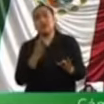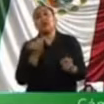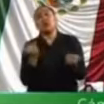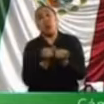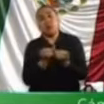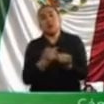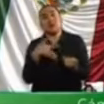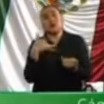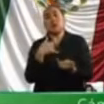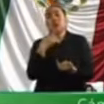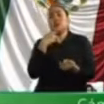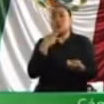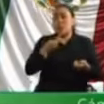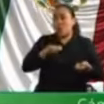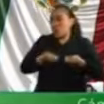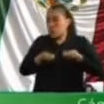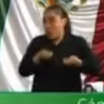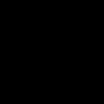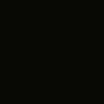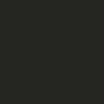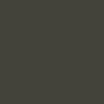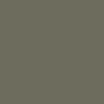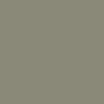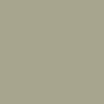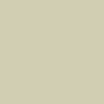de las personas